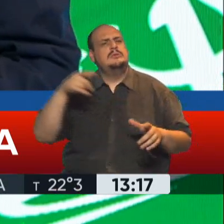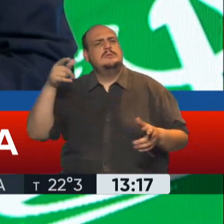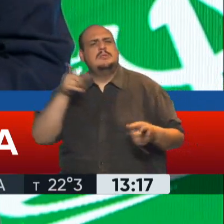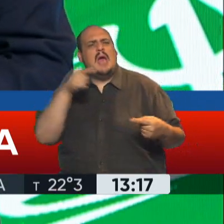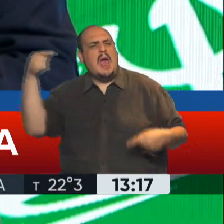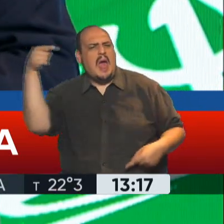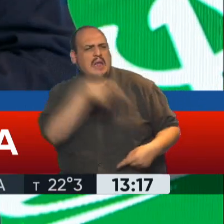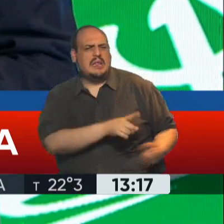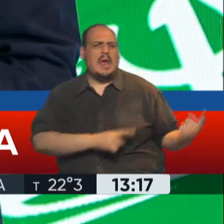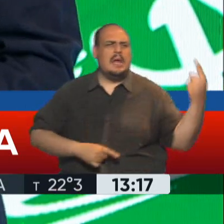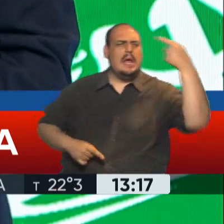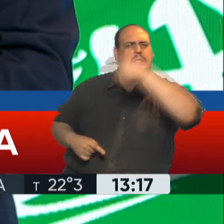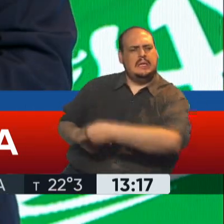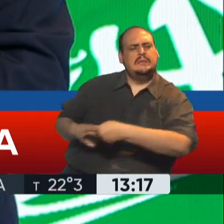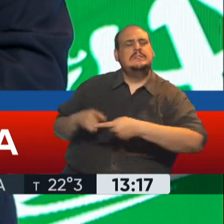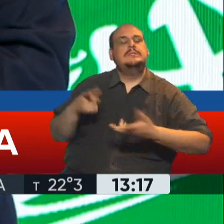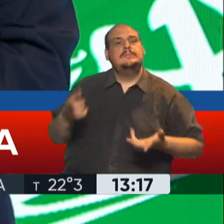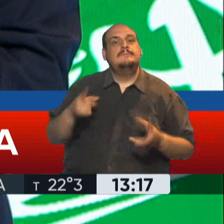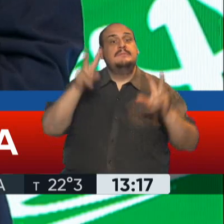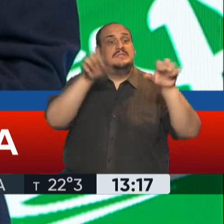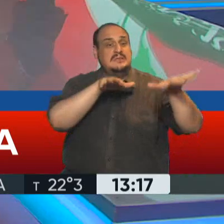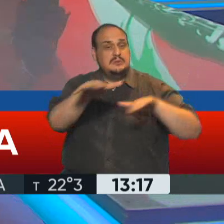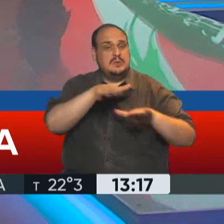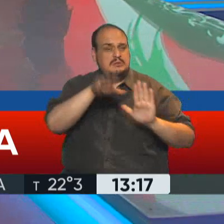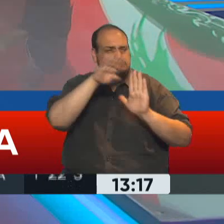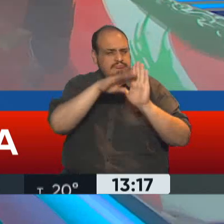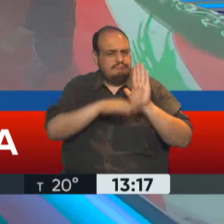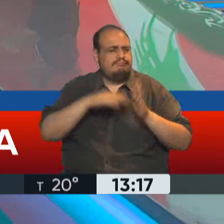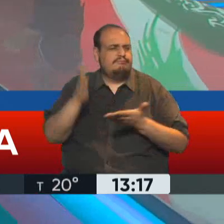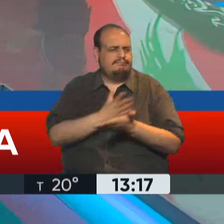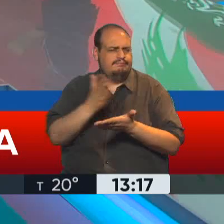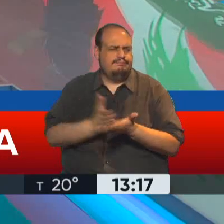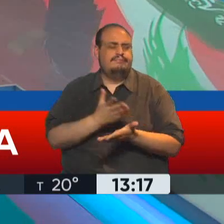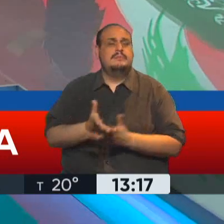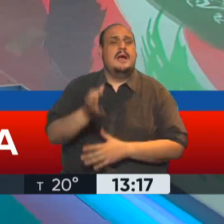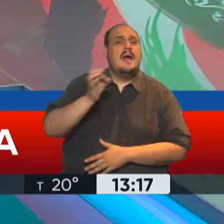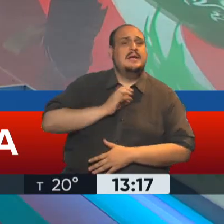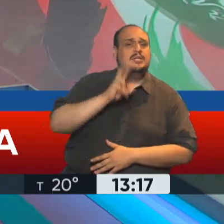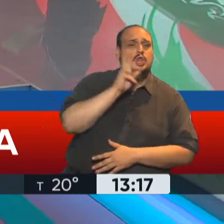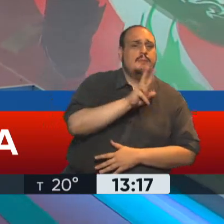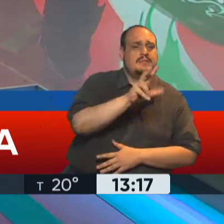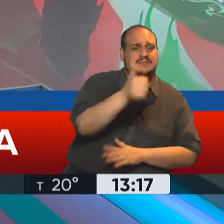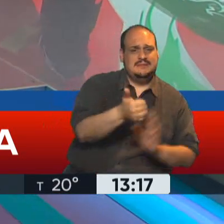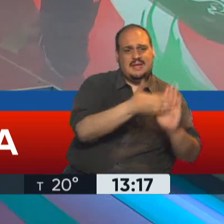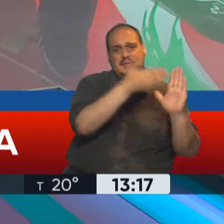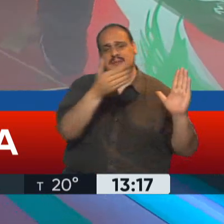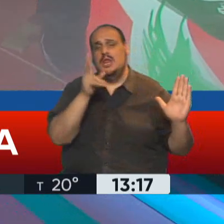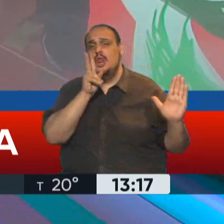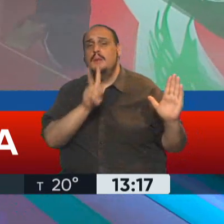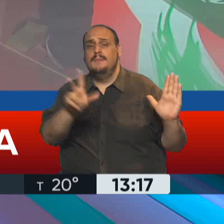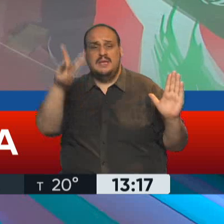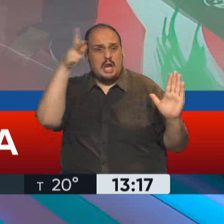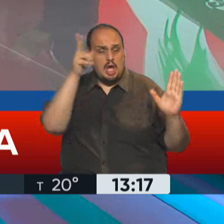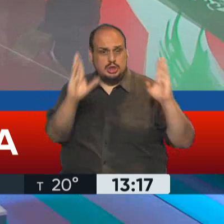ataques, contraataques. Bueno, vamos a repasar algunos de estos eventos, por lo menos en los últimos años. Entre el 2006 y el 2008, los